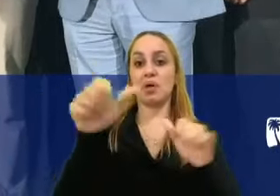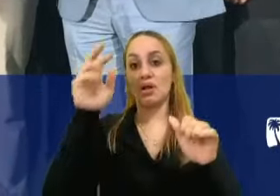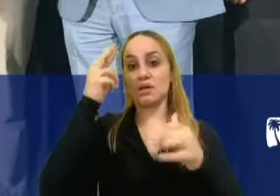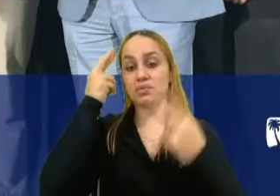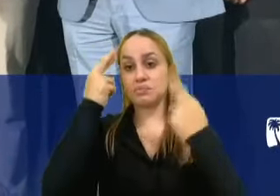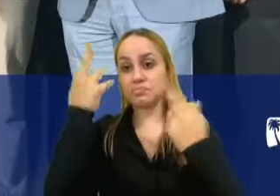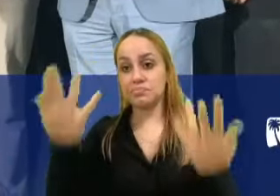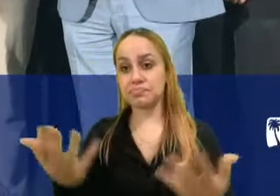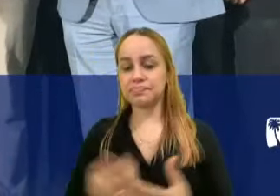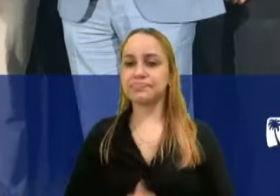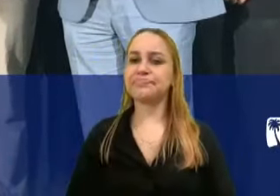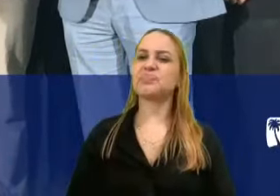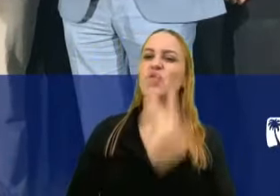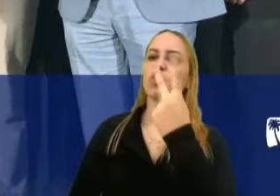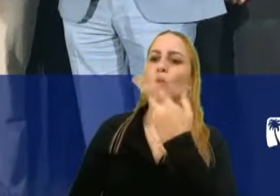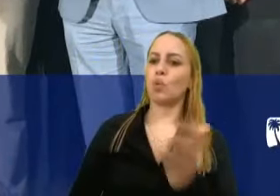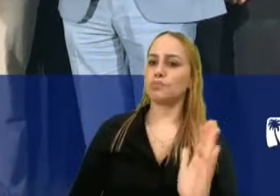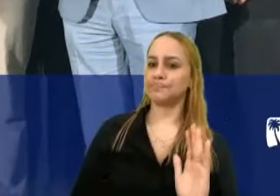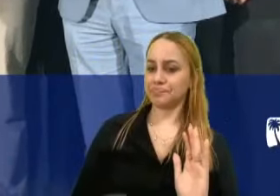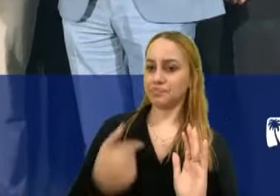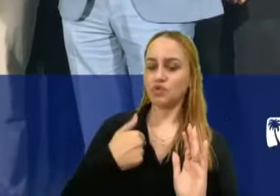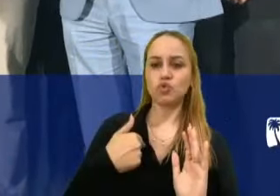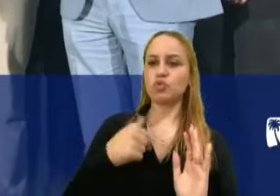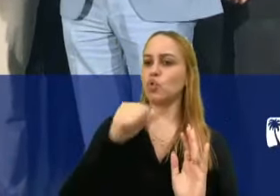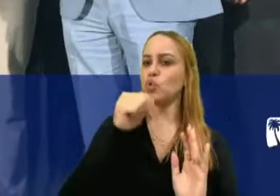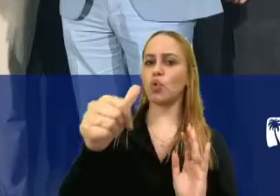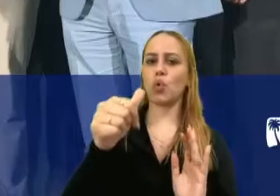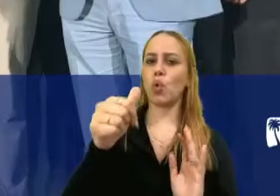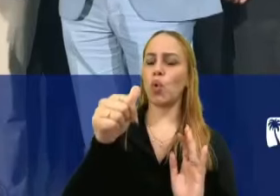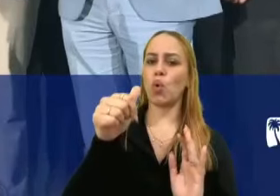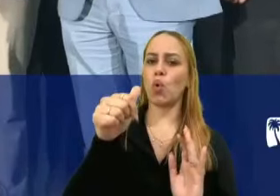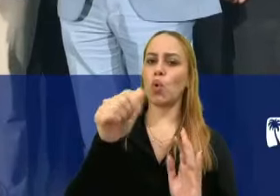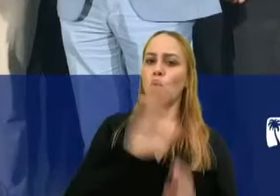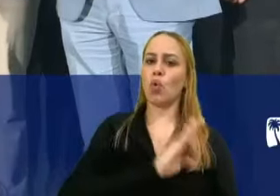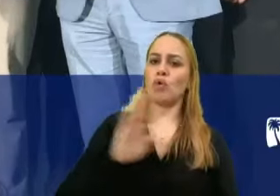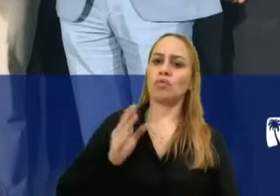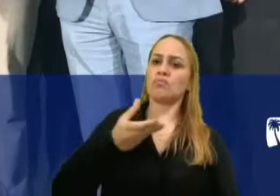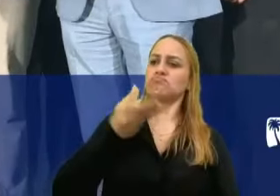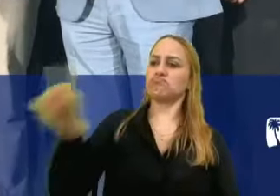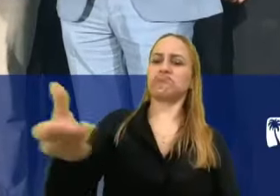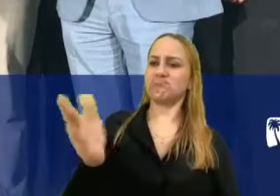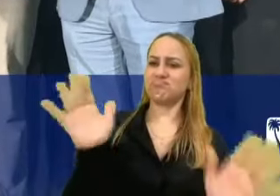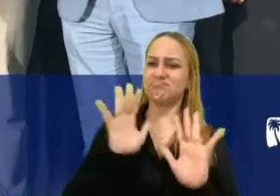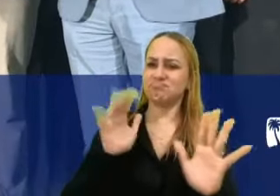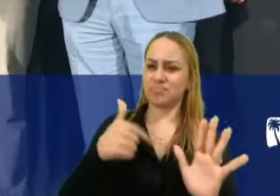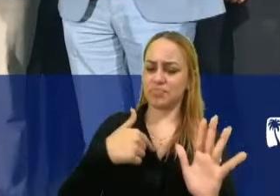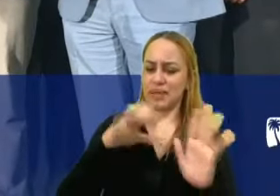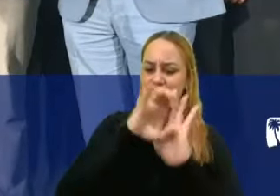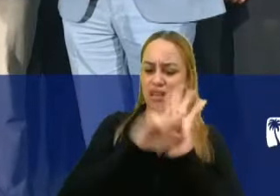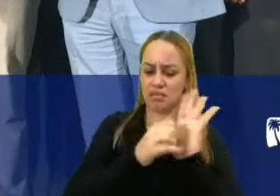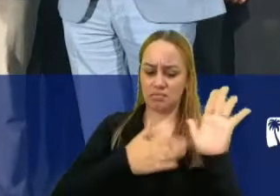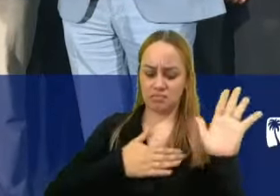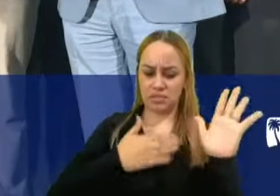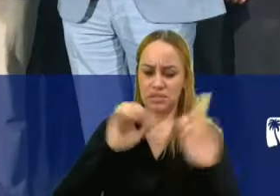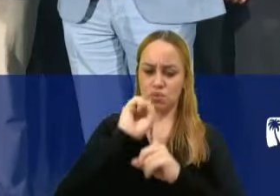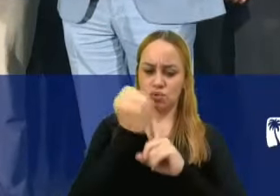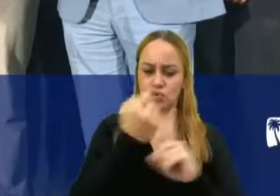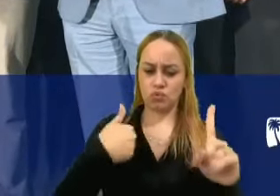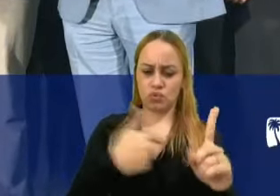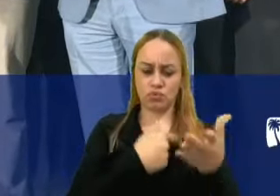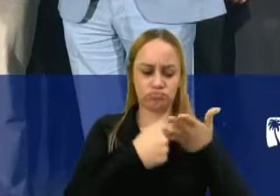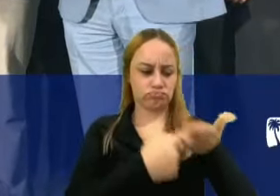en esas Pues evidentemente sí Tienen que entrar pero pero esas esas cosas se coordinarán y se harán para que la legislación que se presente no